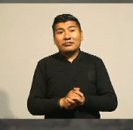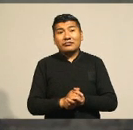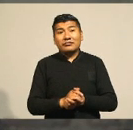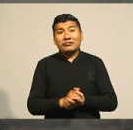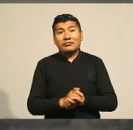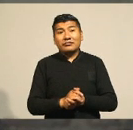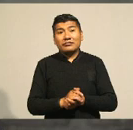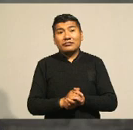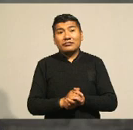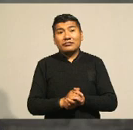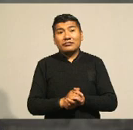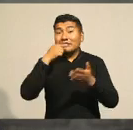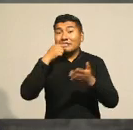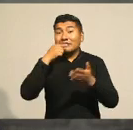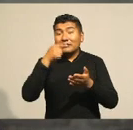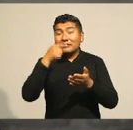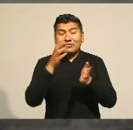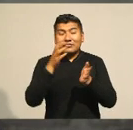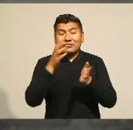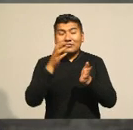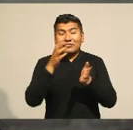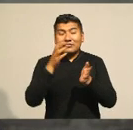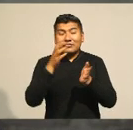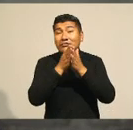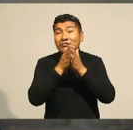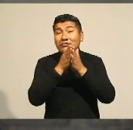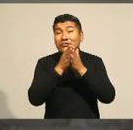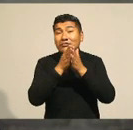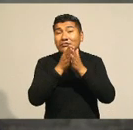¿Qué nos dice la palabra de Dios con eso,